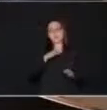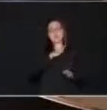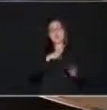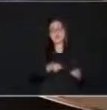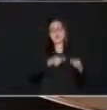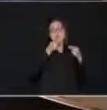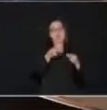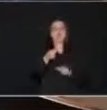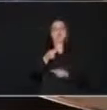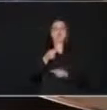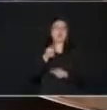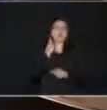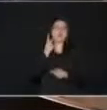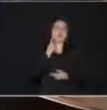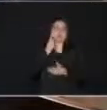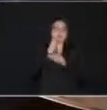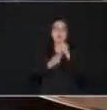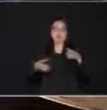del Zócalo.